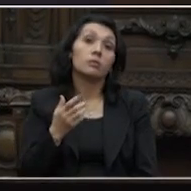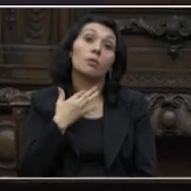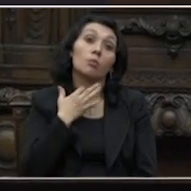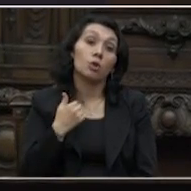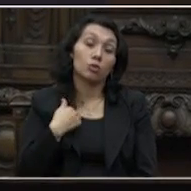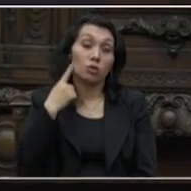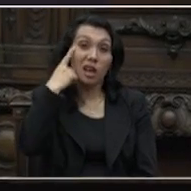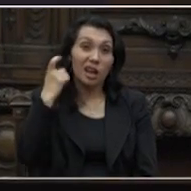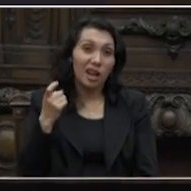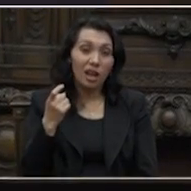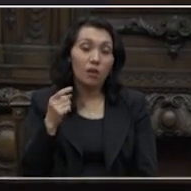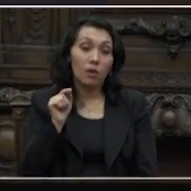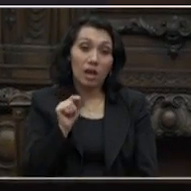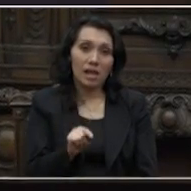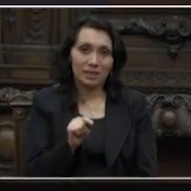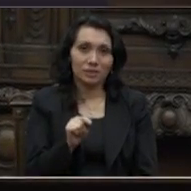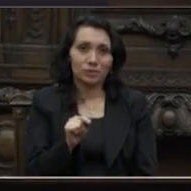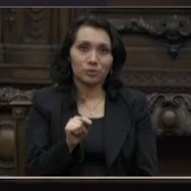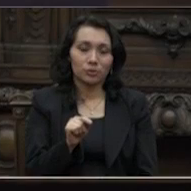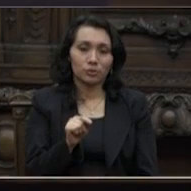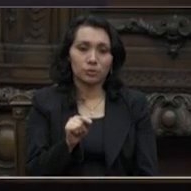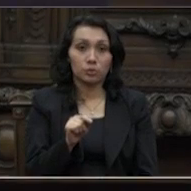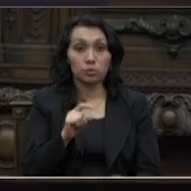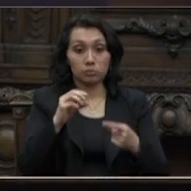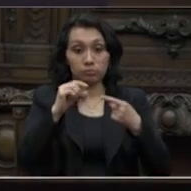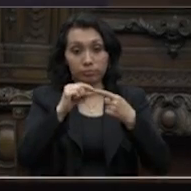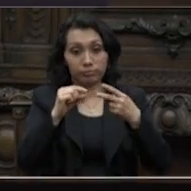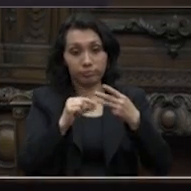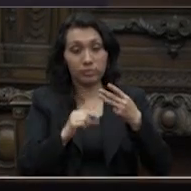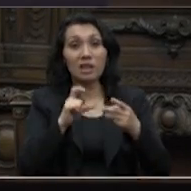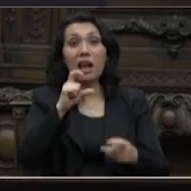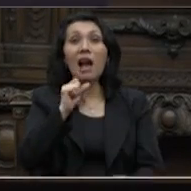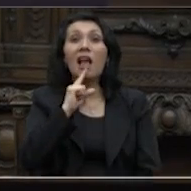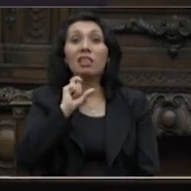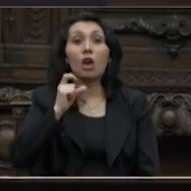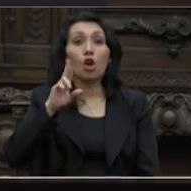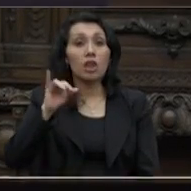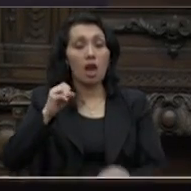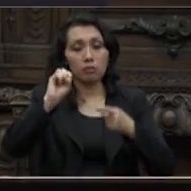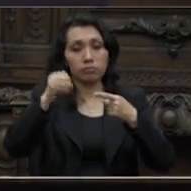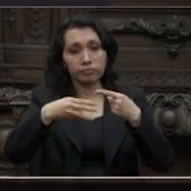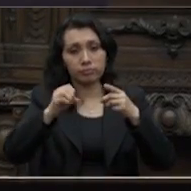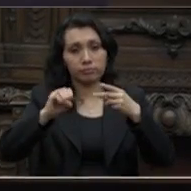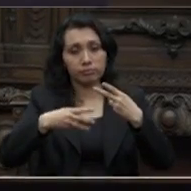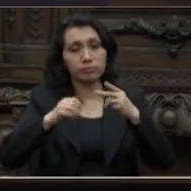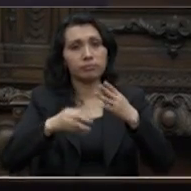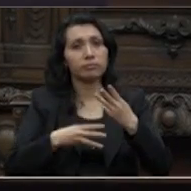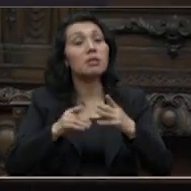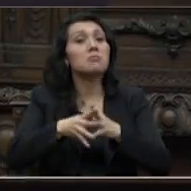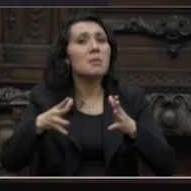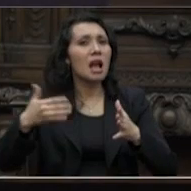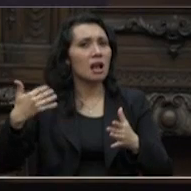Porque creo que es la categoría tiene otra connotación mayor y una mayor